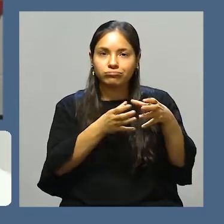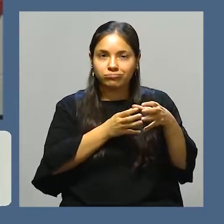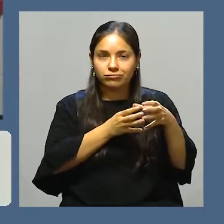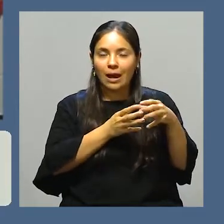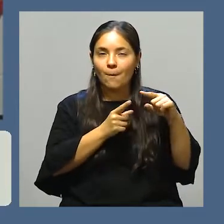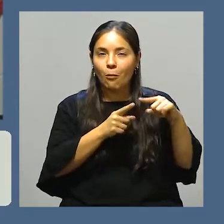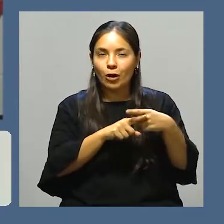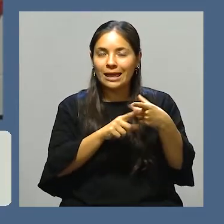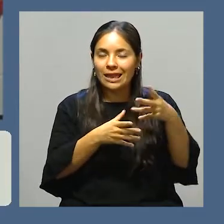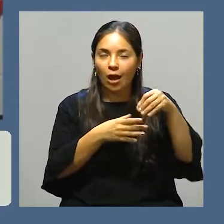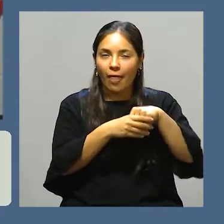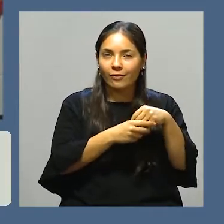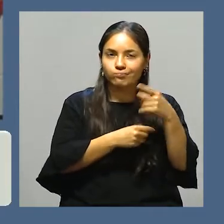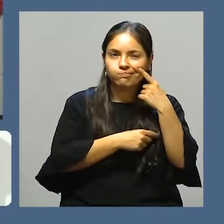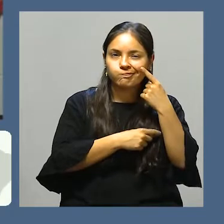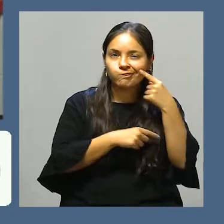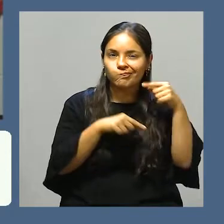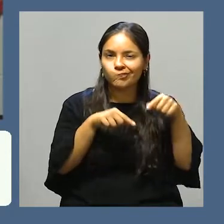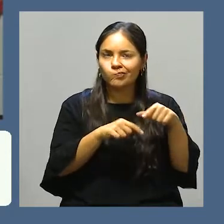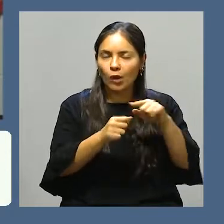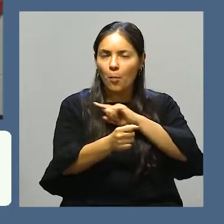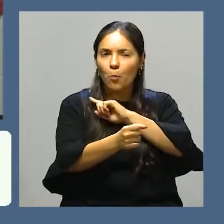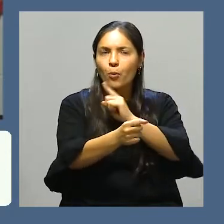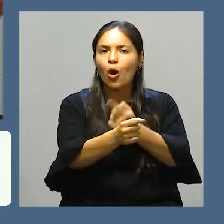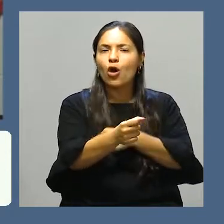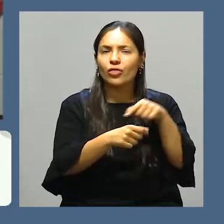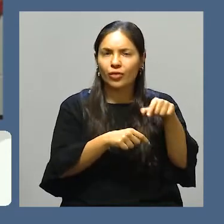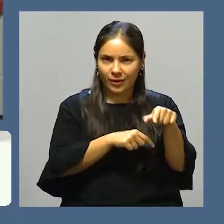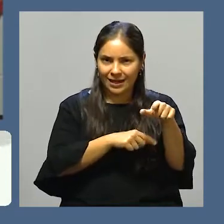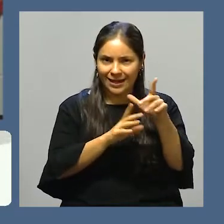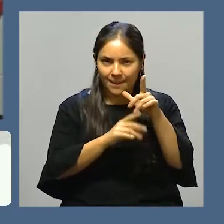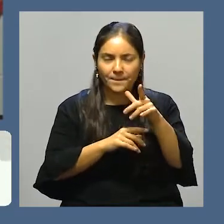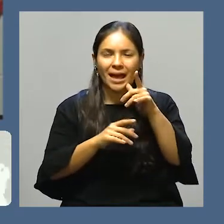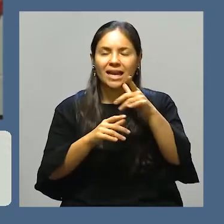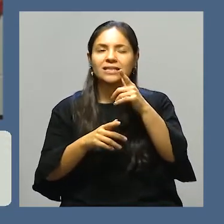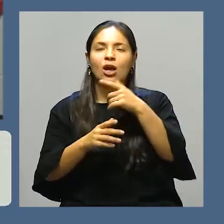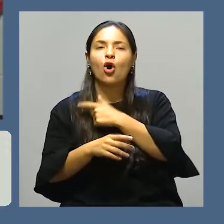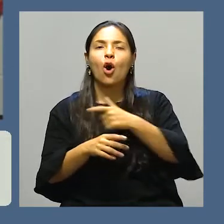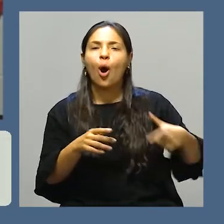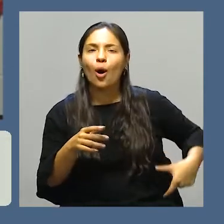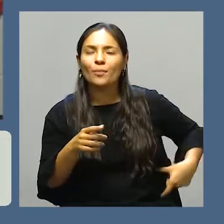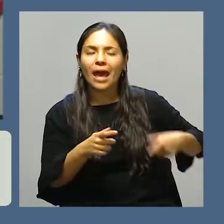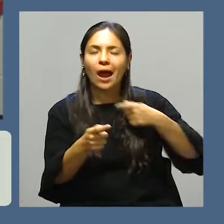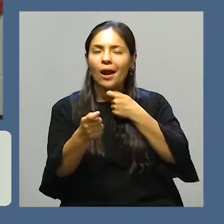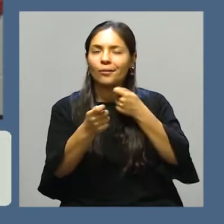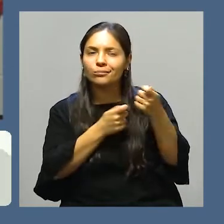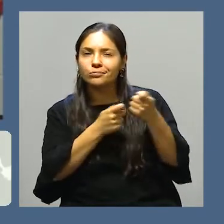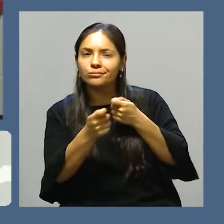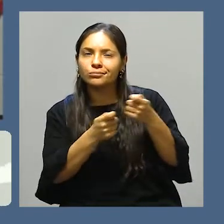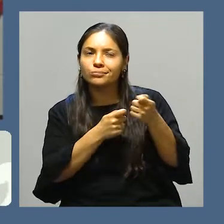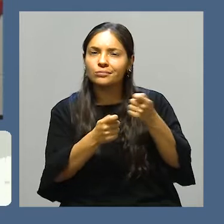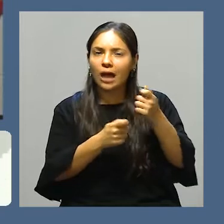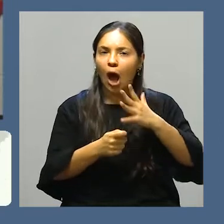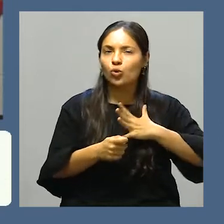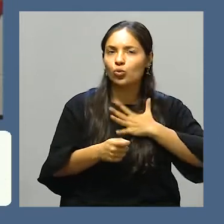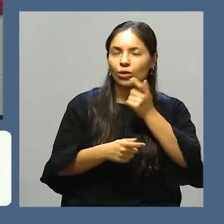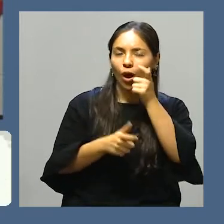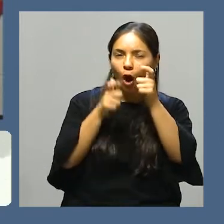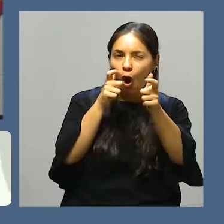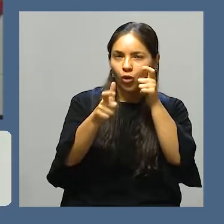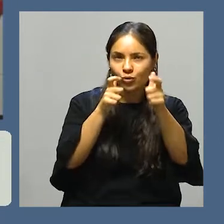de defensores del medio ambiente, de firmantes del acuerdo de paz y un deterioro que